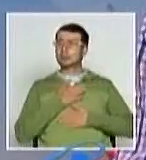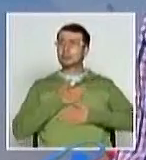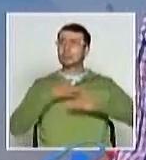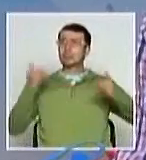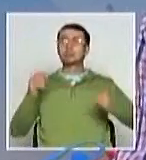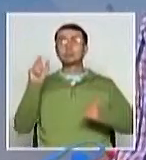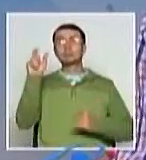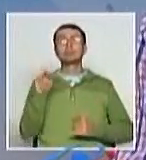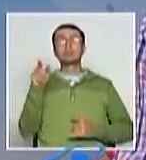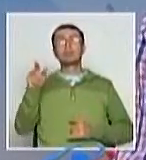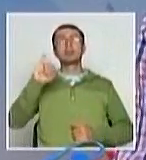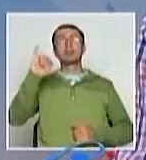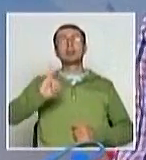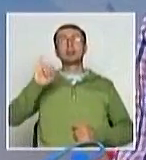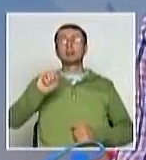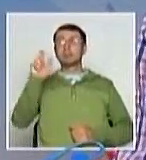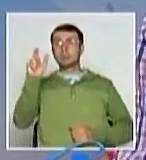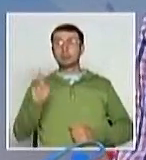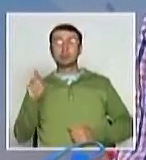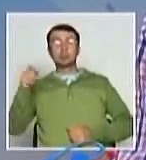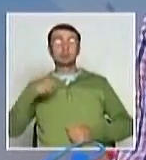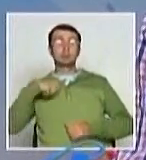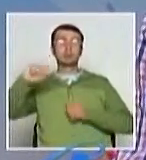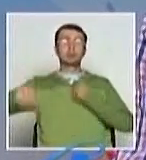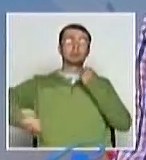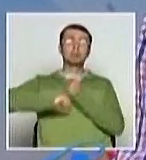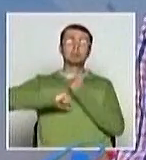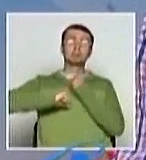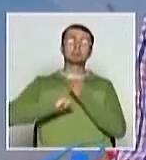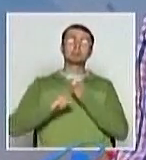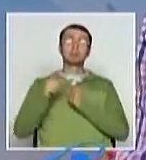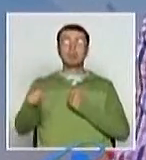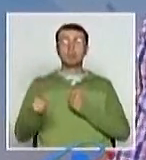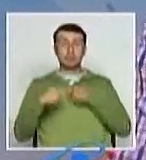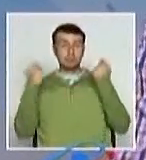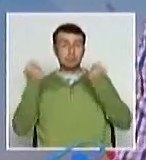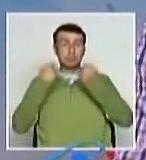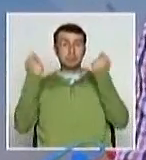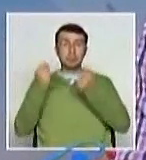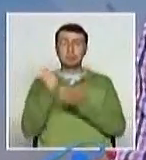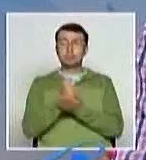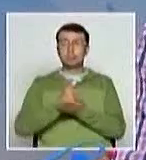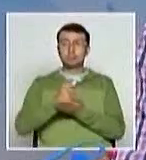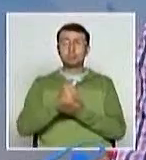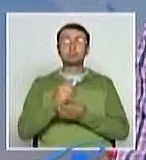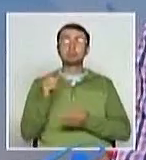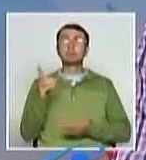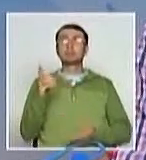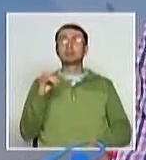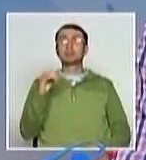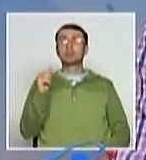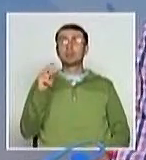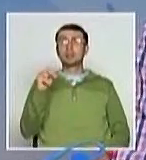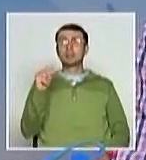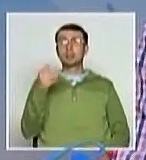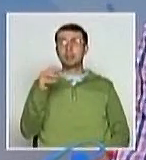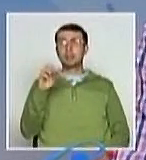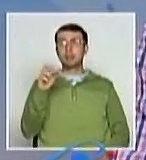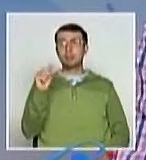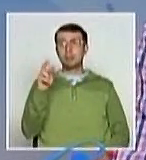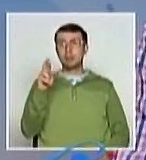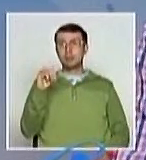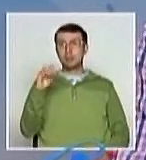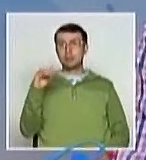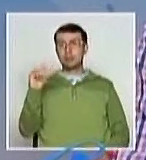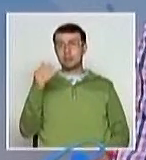ibagué donde tenemos un gran apoyo con la línea de medicamentos Doctor Rojas a Diana Patricia Silva de la tienda naturista